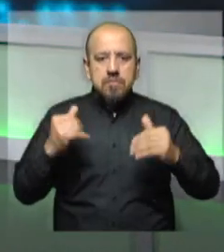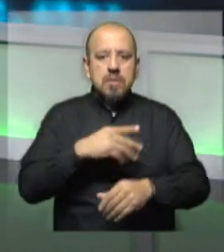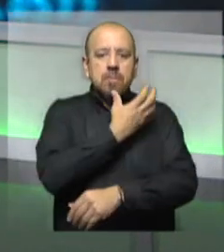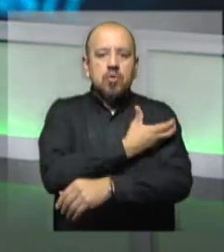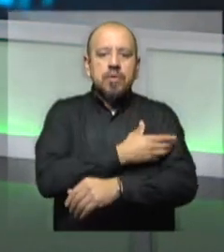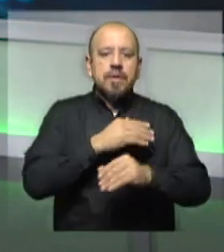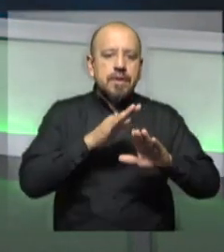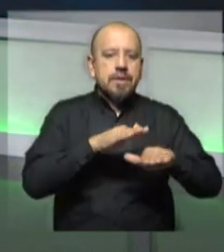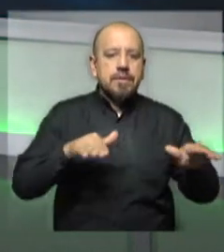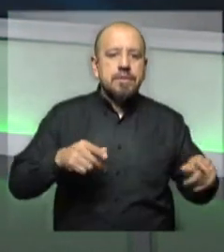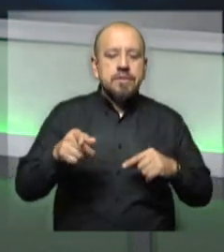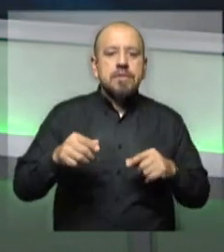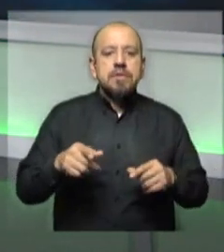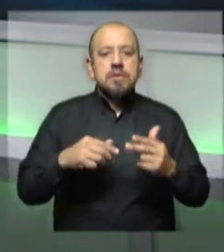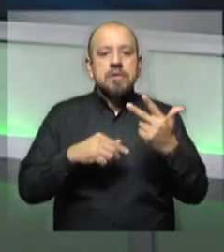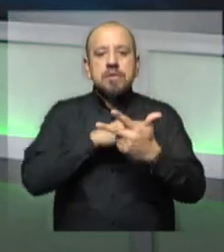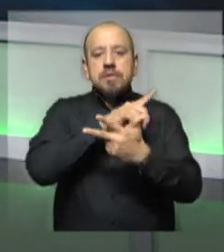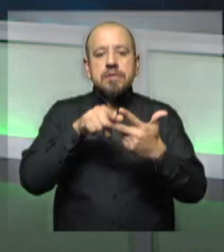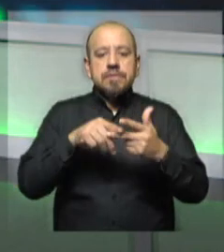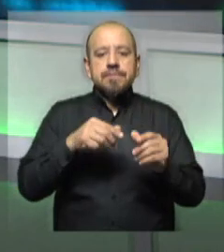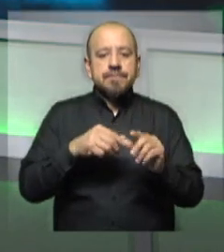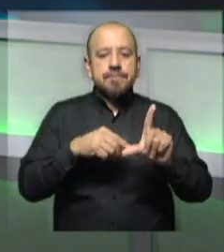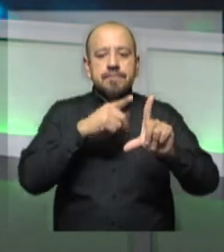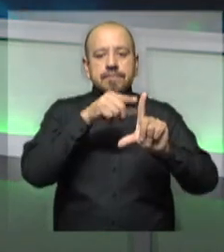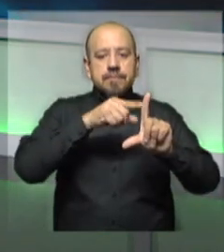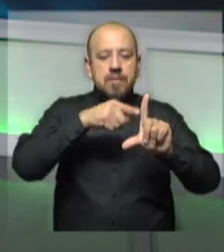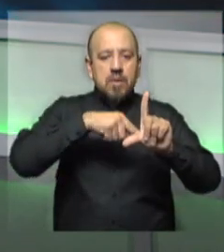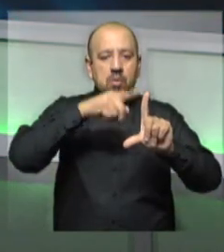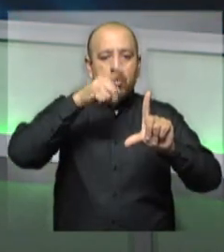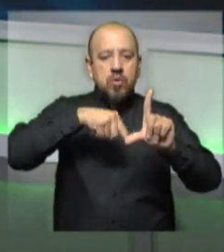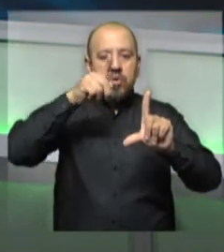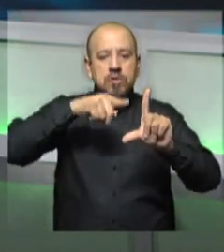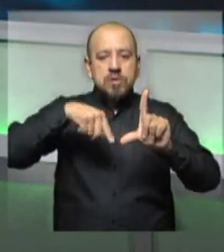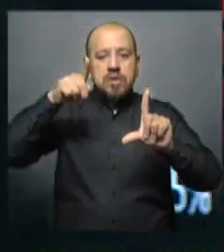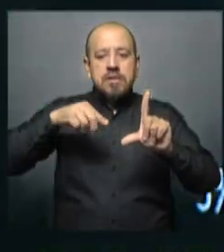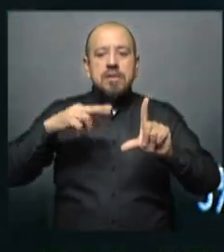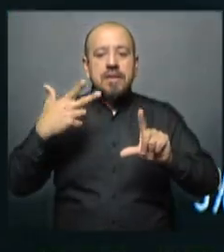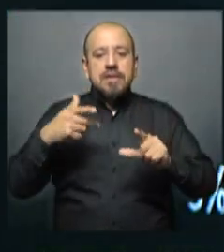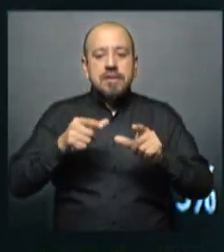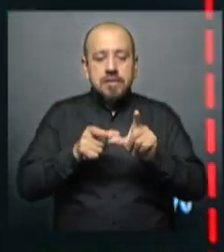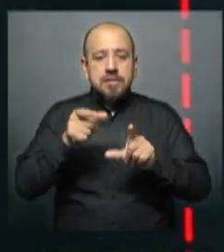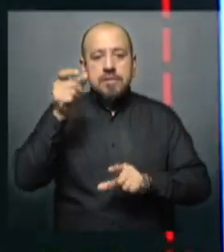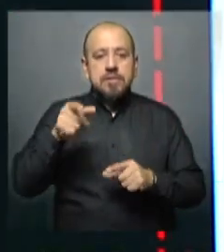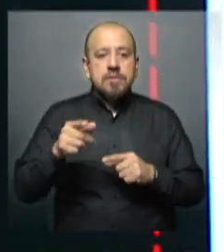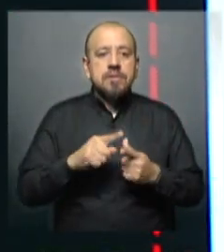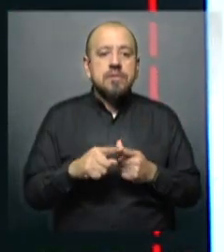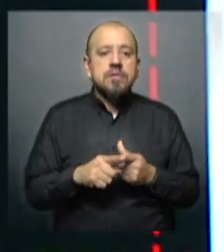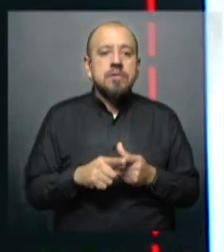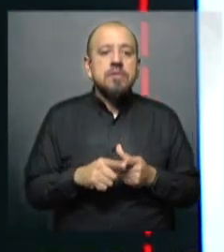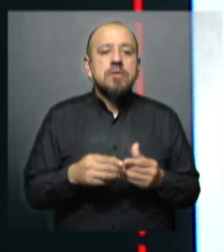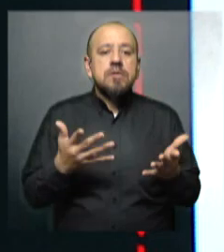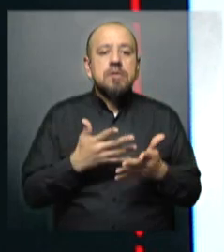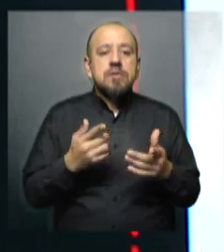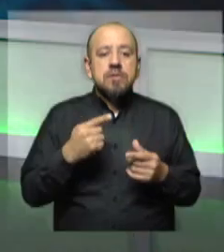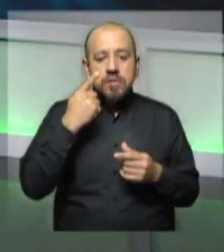alcanza hasta esta torrecita no solamente esto y lo que es la pobreza en la tercera edad de alguna manera Sí ahora vamos